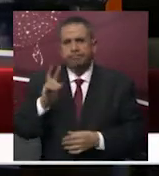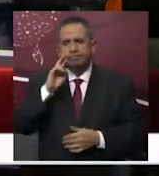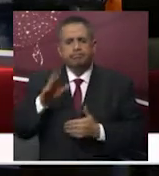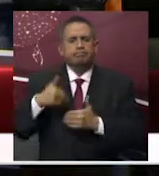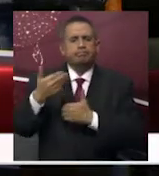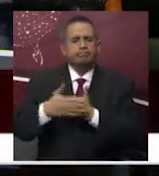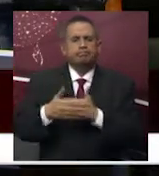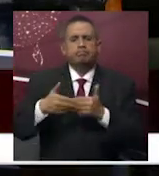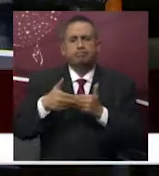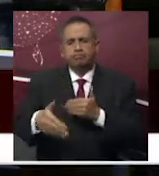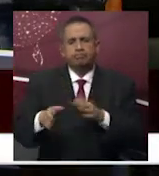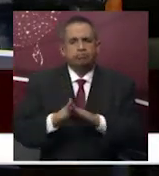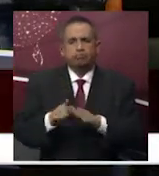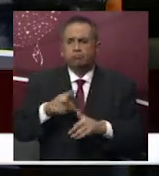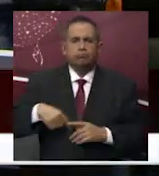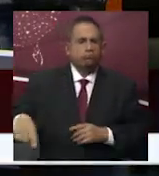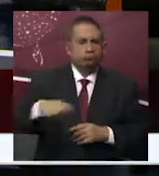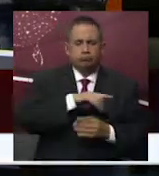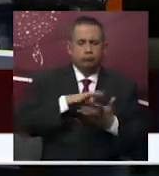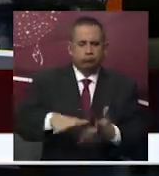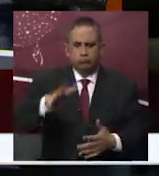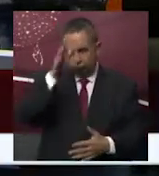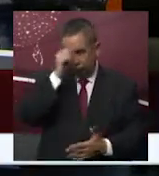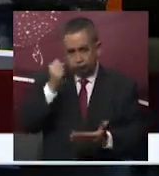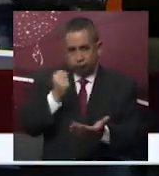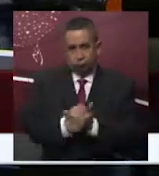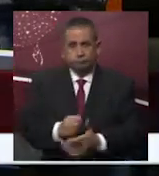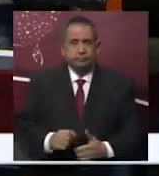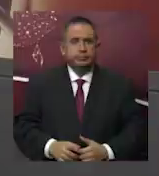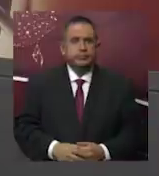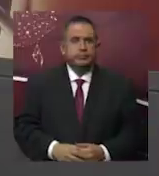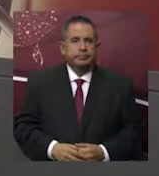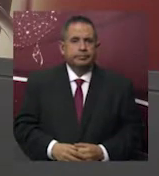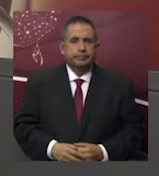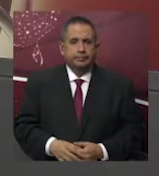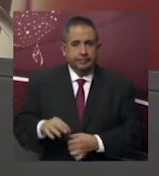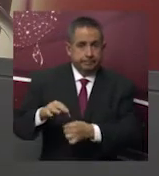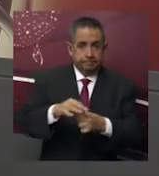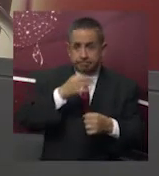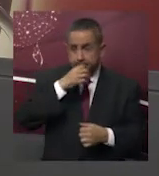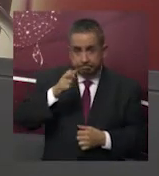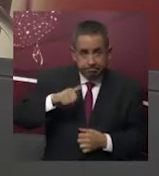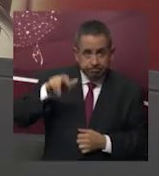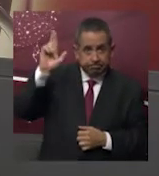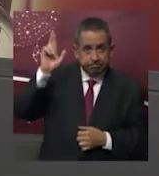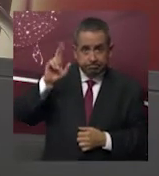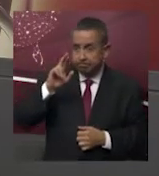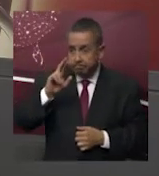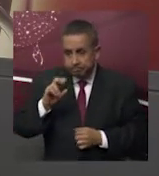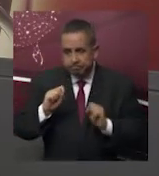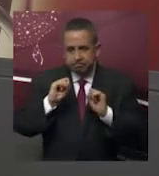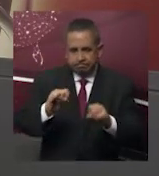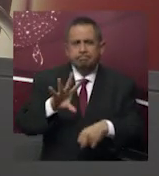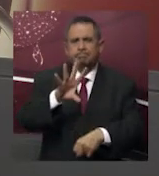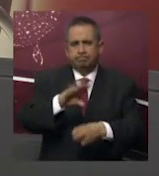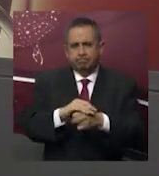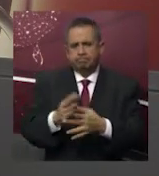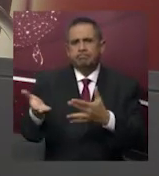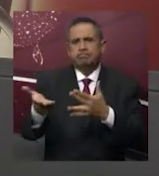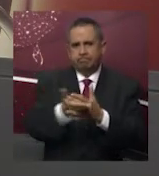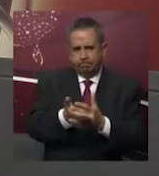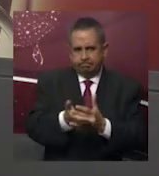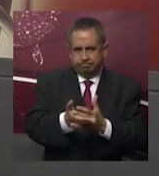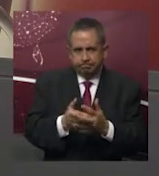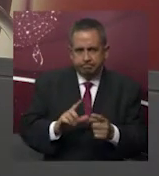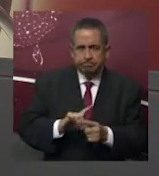transitar esta iniciativa con el acuerdo de todos los grupos parlamentarios. Luego de la votación en formato económico, se aprobó la moción